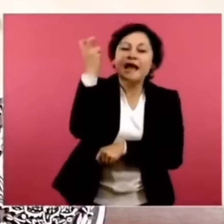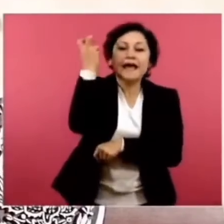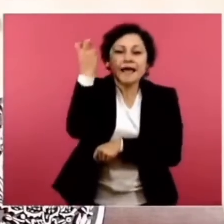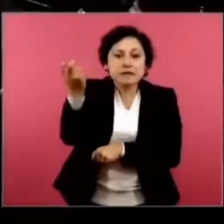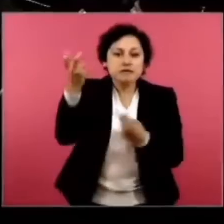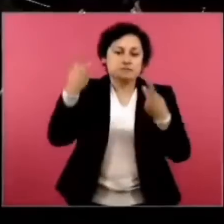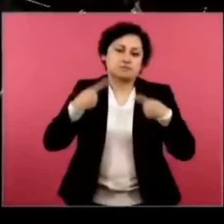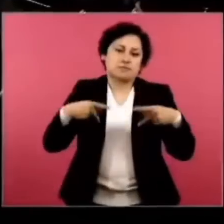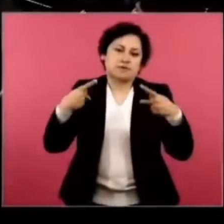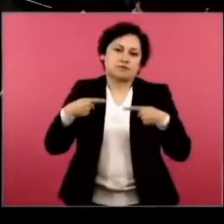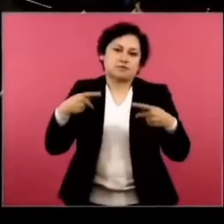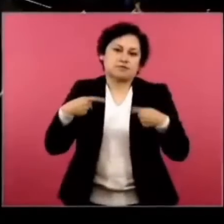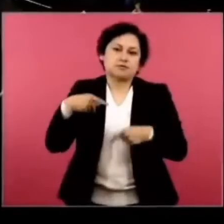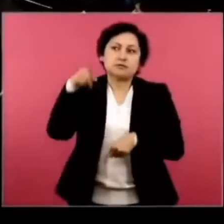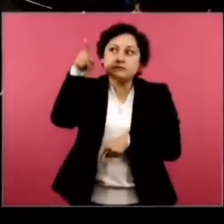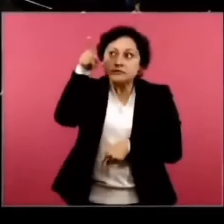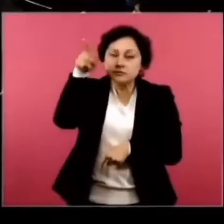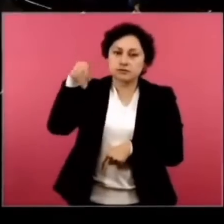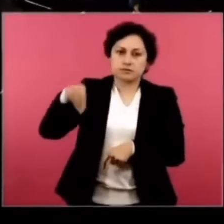de esos medios,